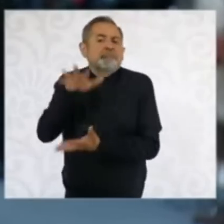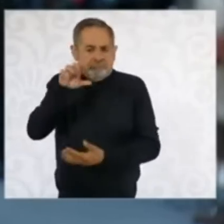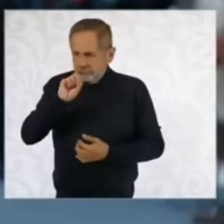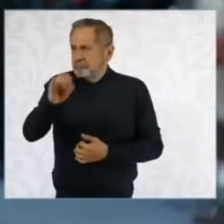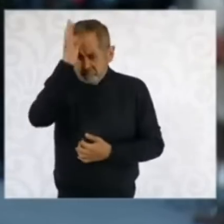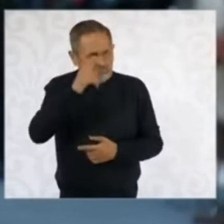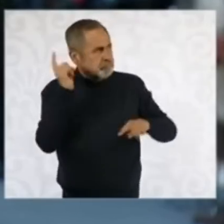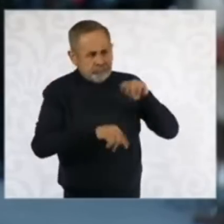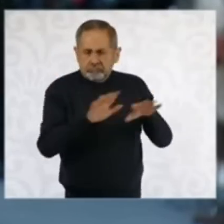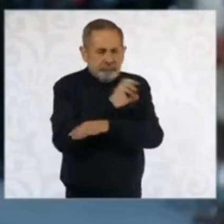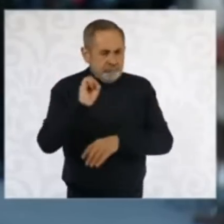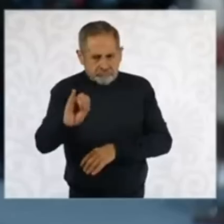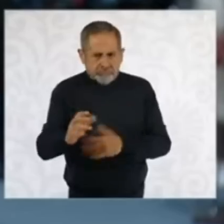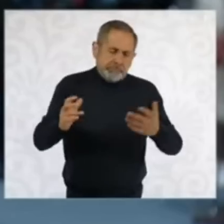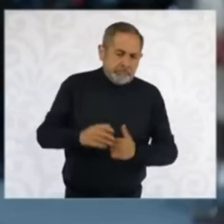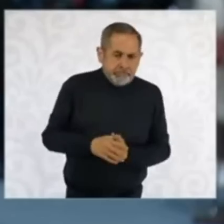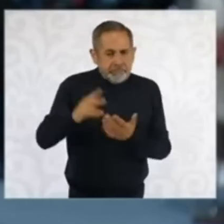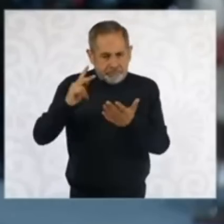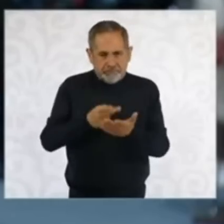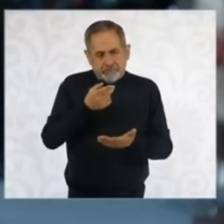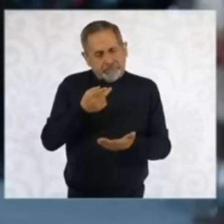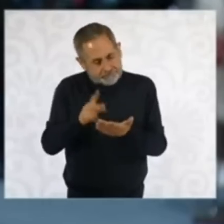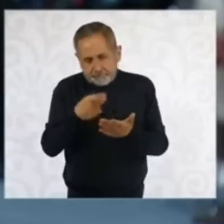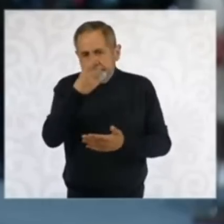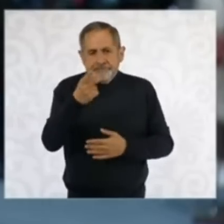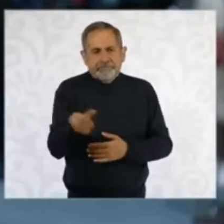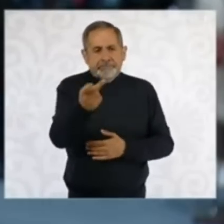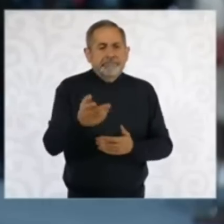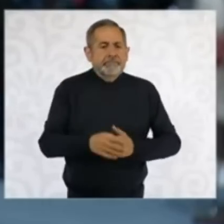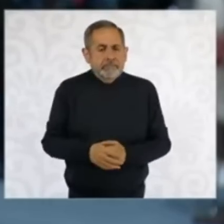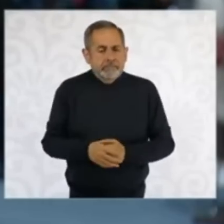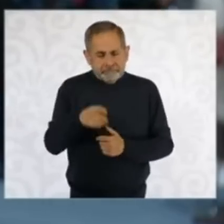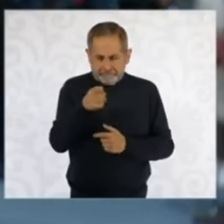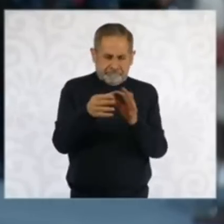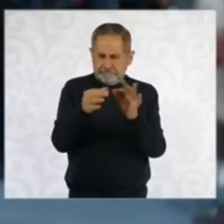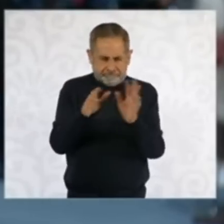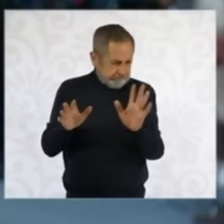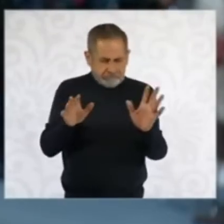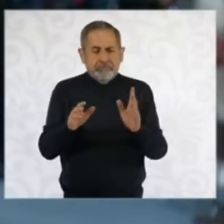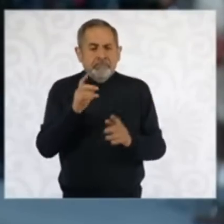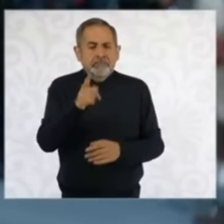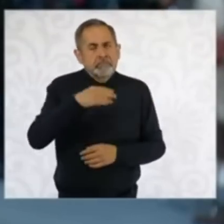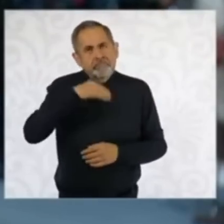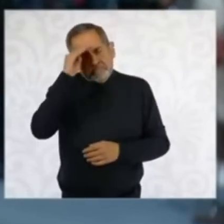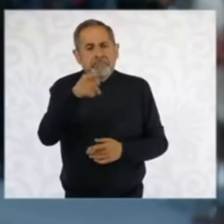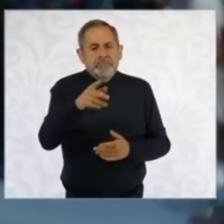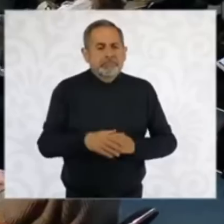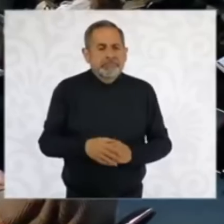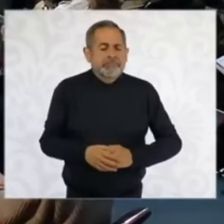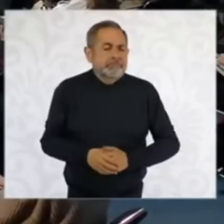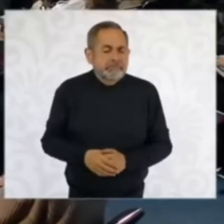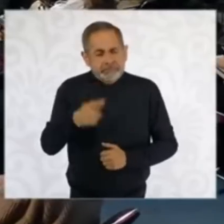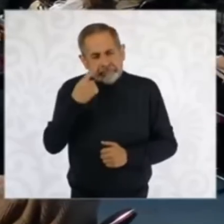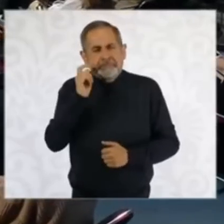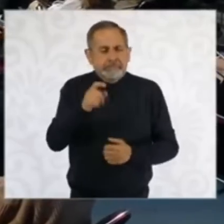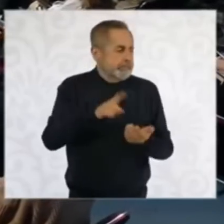al respecto. Yo insistirle y preguntarle en este contexto, y visto que principalmente las